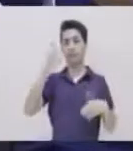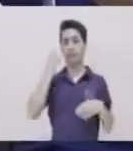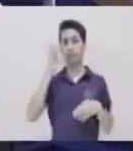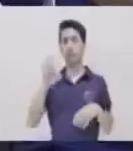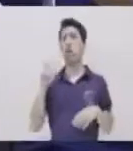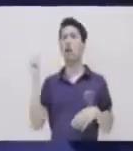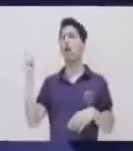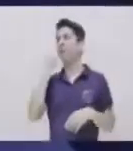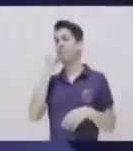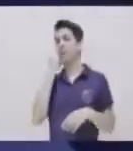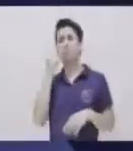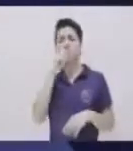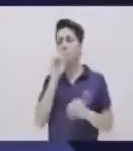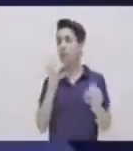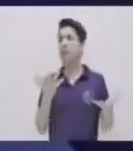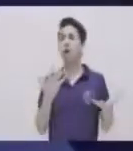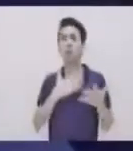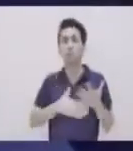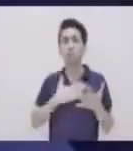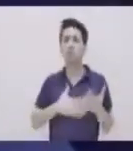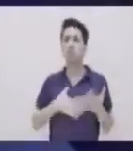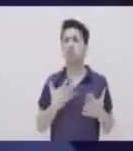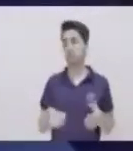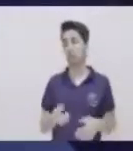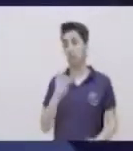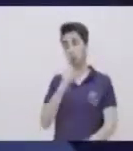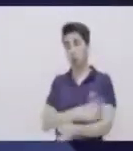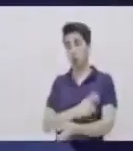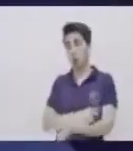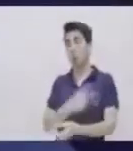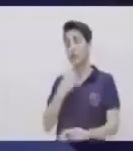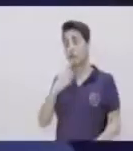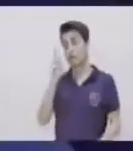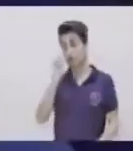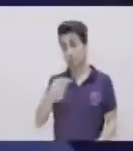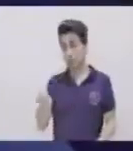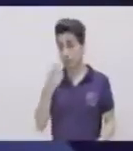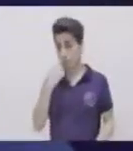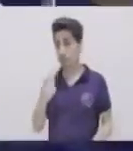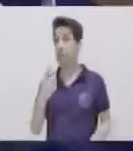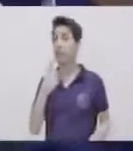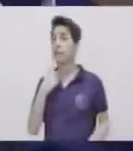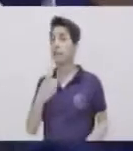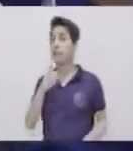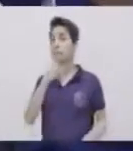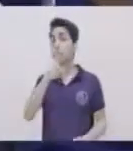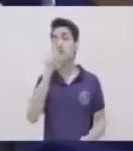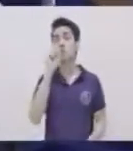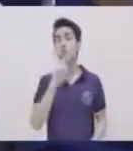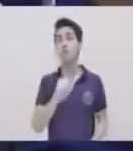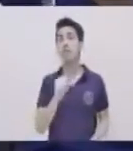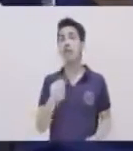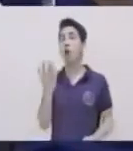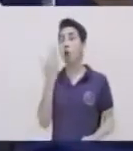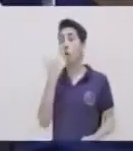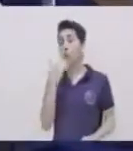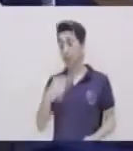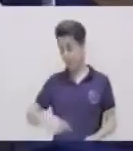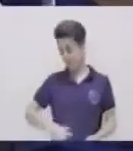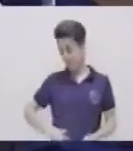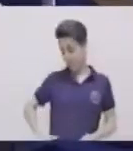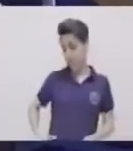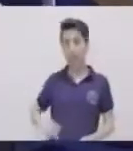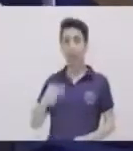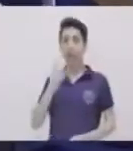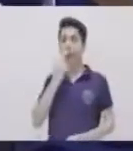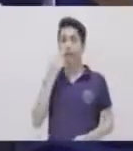lograba curarlo. Un día, el médico le recetó algo muy extraño. Le dijo que debía comerse el